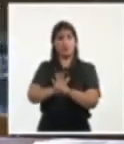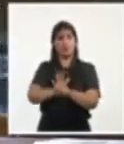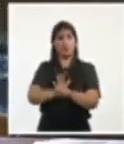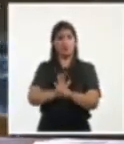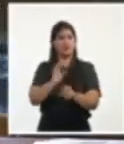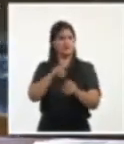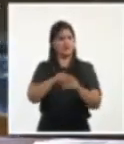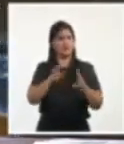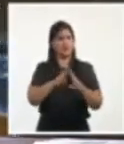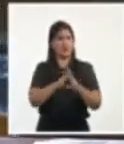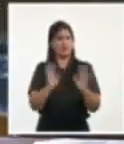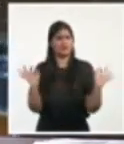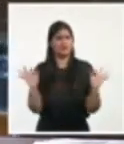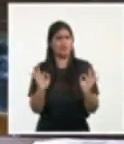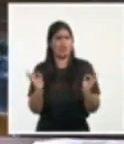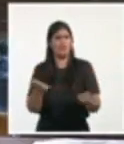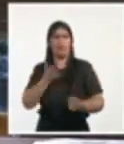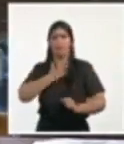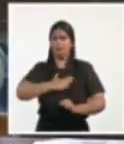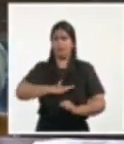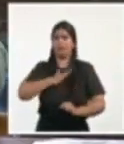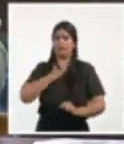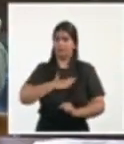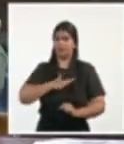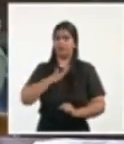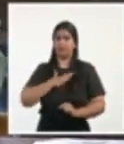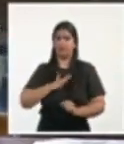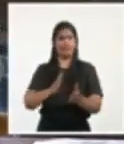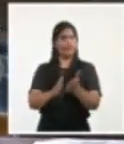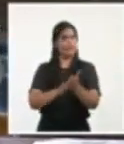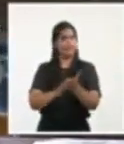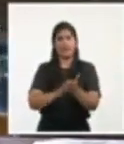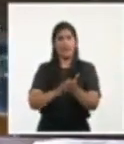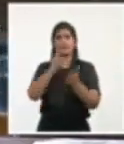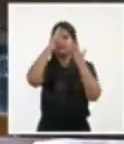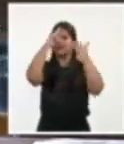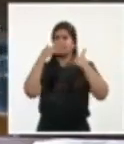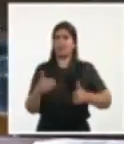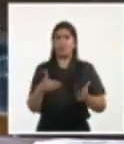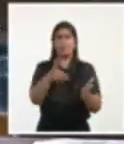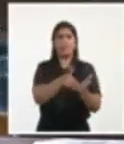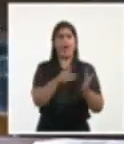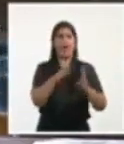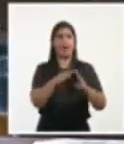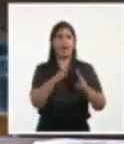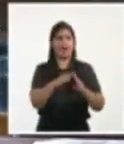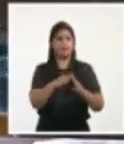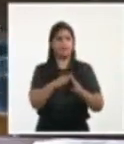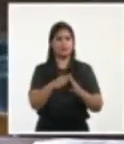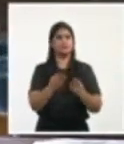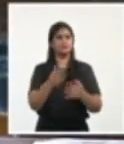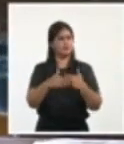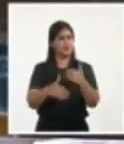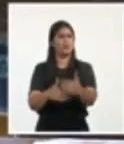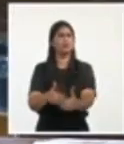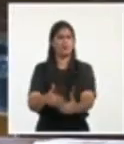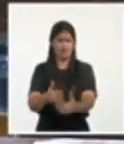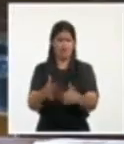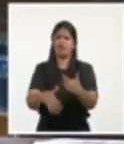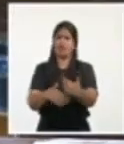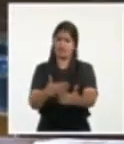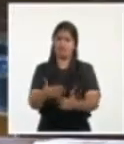llegada tardía a centros asistenciales. Elementos que hemos estado trabajando de manera acelerada y que voy a explicar algunas de las acciones que se han